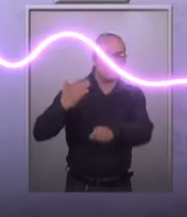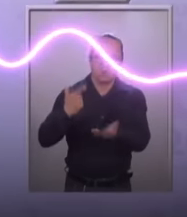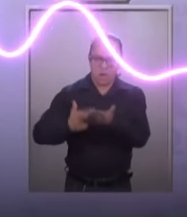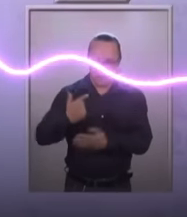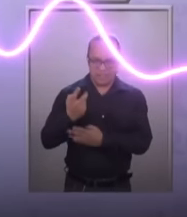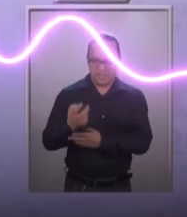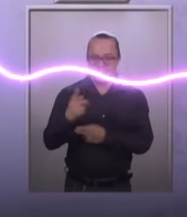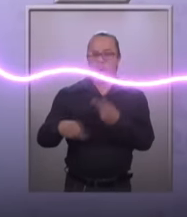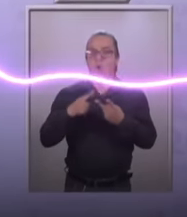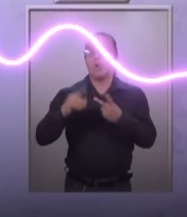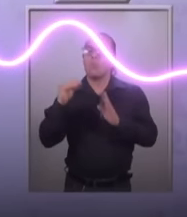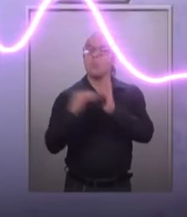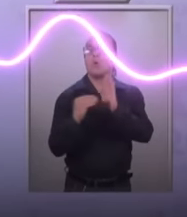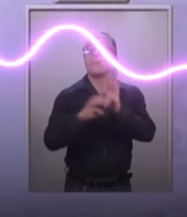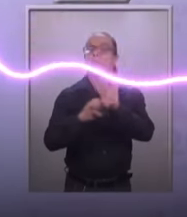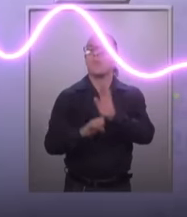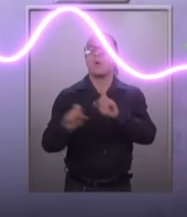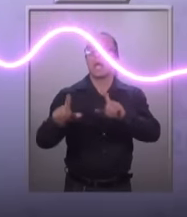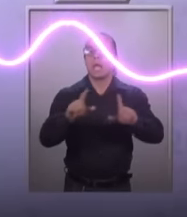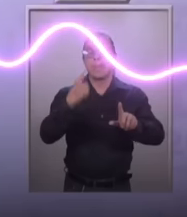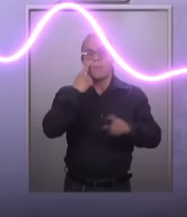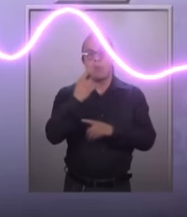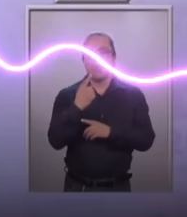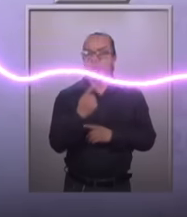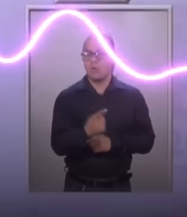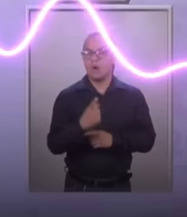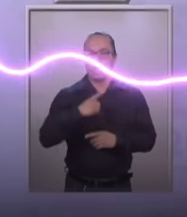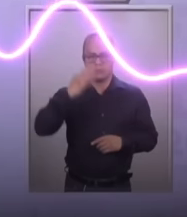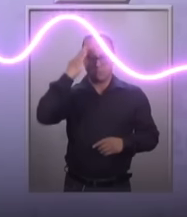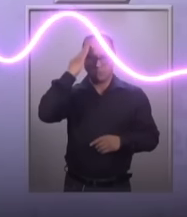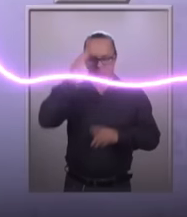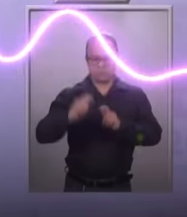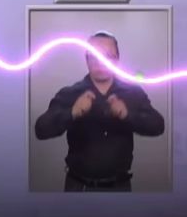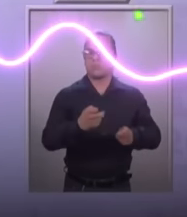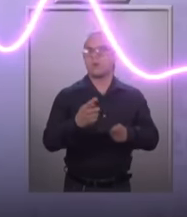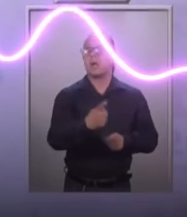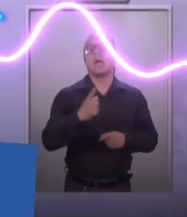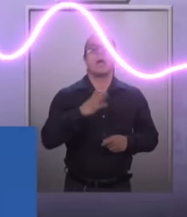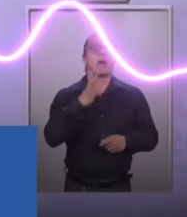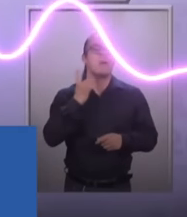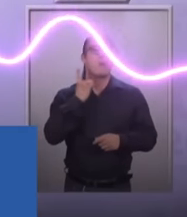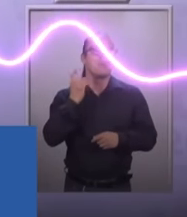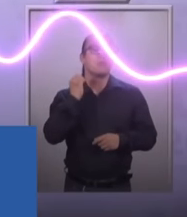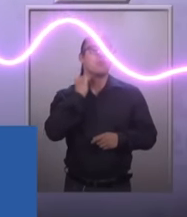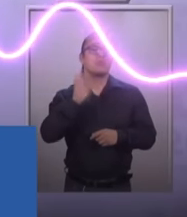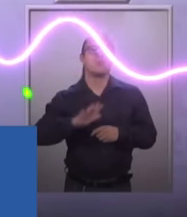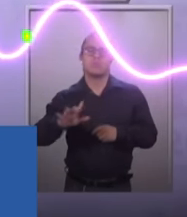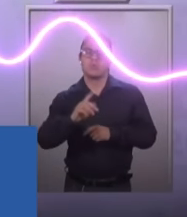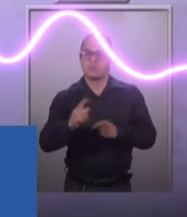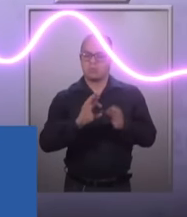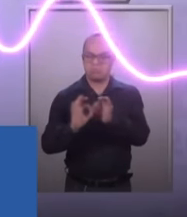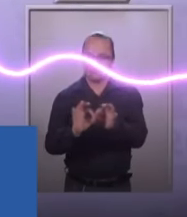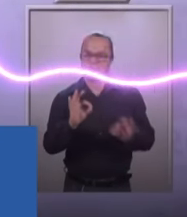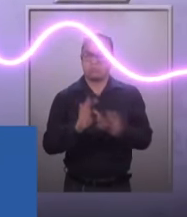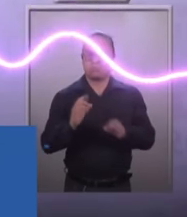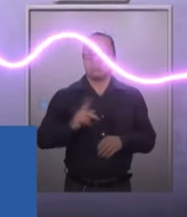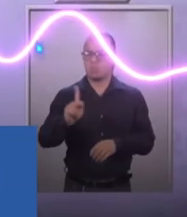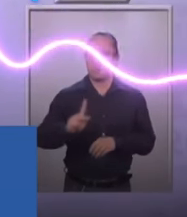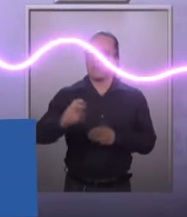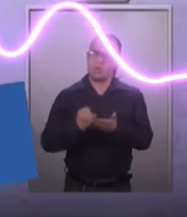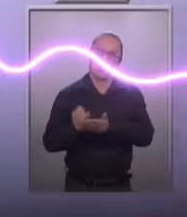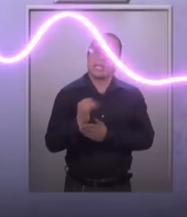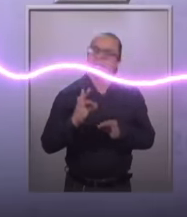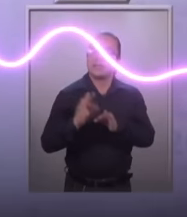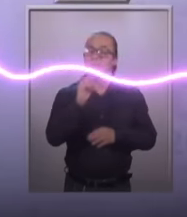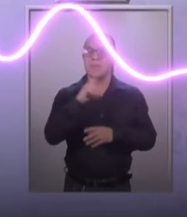será establecer la figura de ratificación de mandato para la titular del Ejecutivo Estatal. Si el pueblo pone, que el pueblo quite. Se eliminarán los